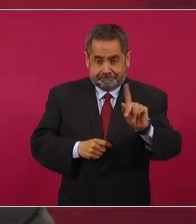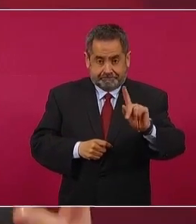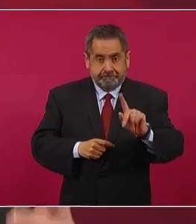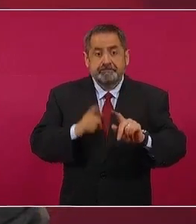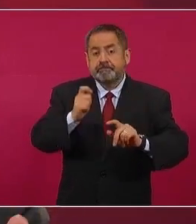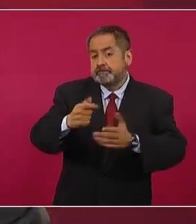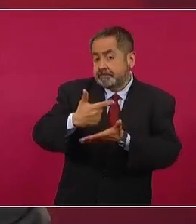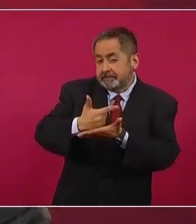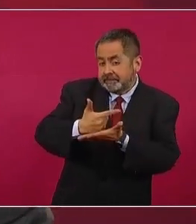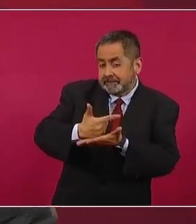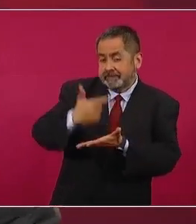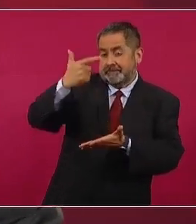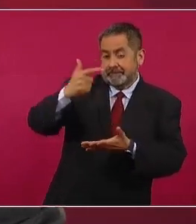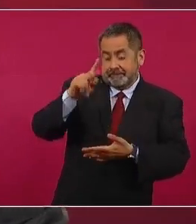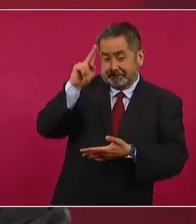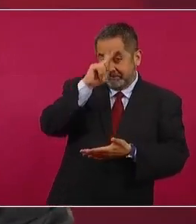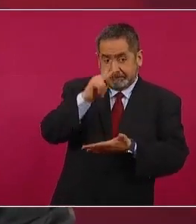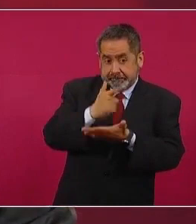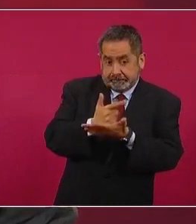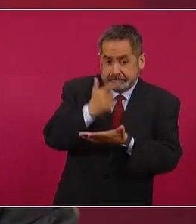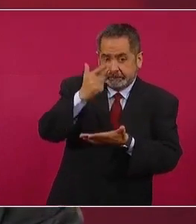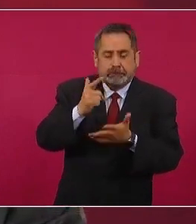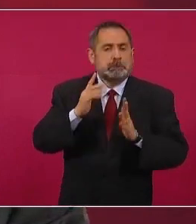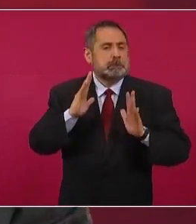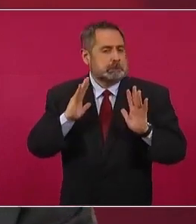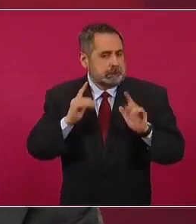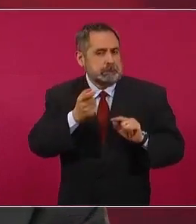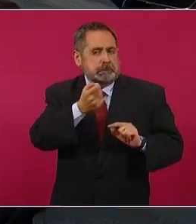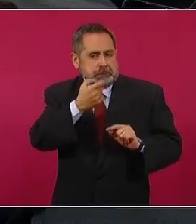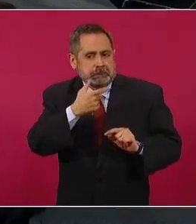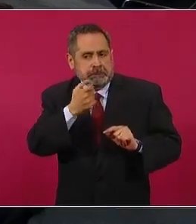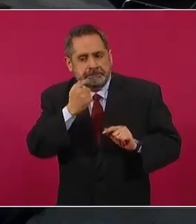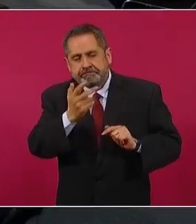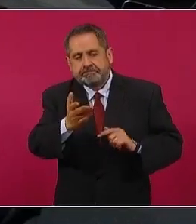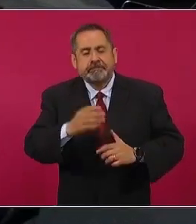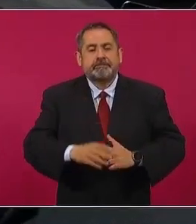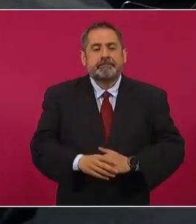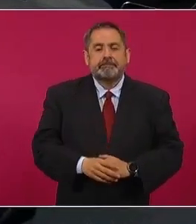alto perfil o alta probabilidad de complicaciones.